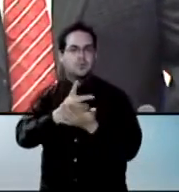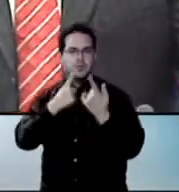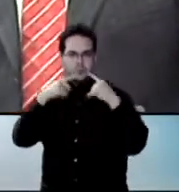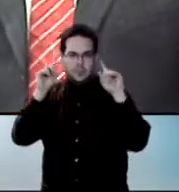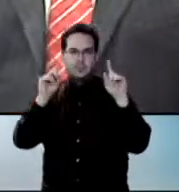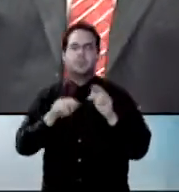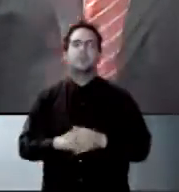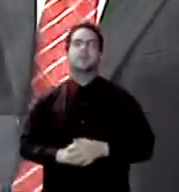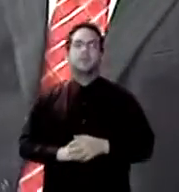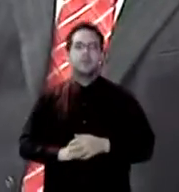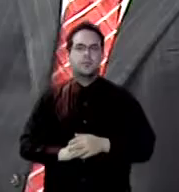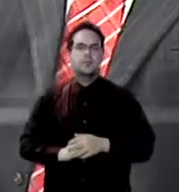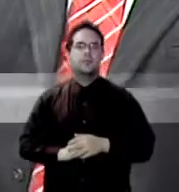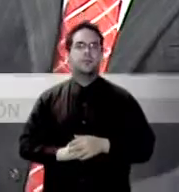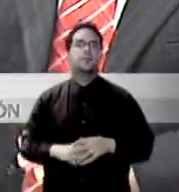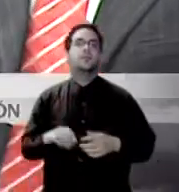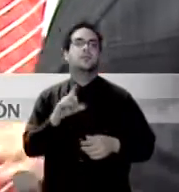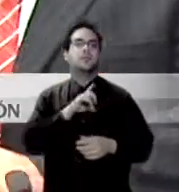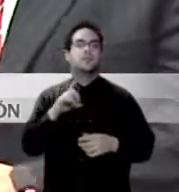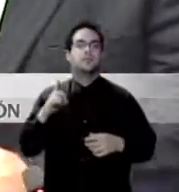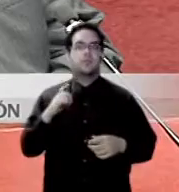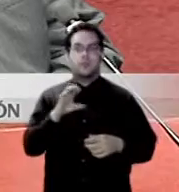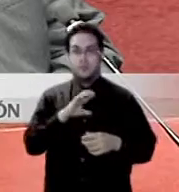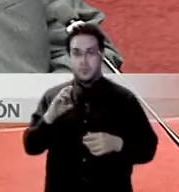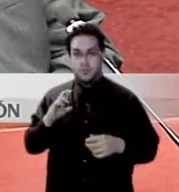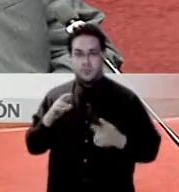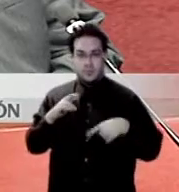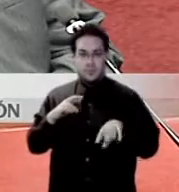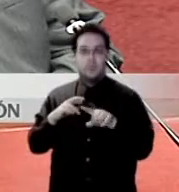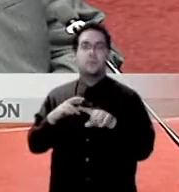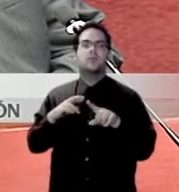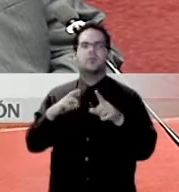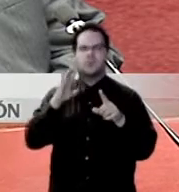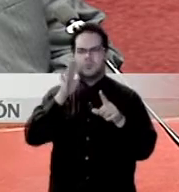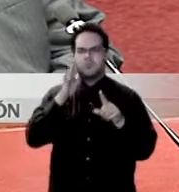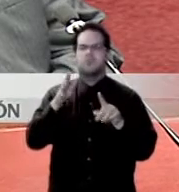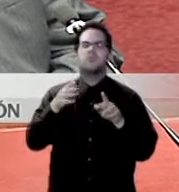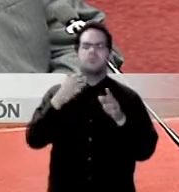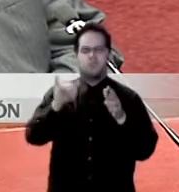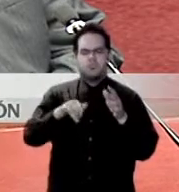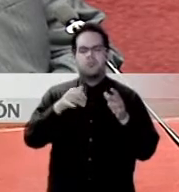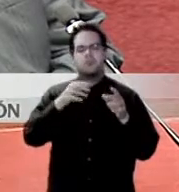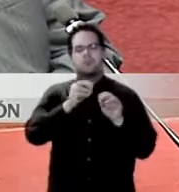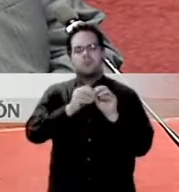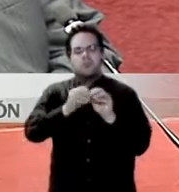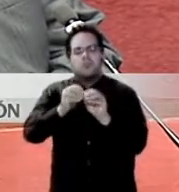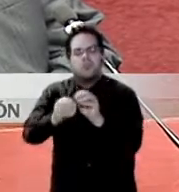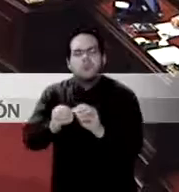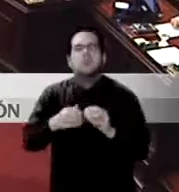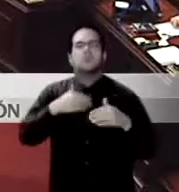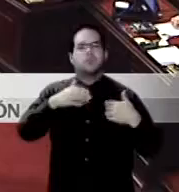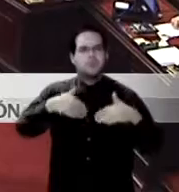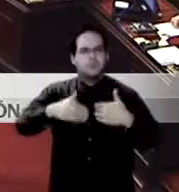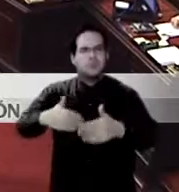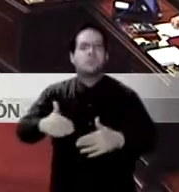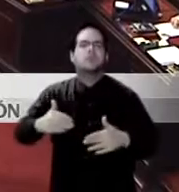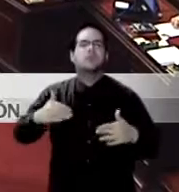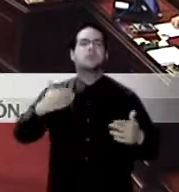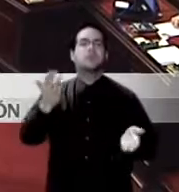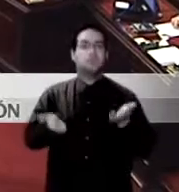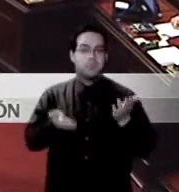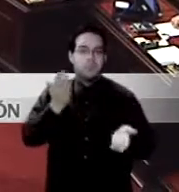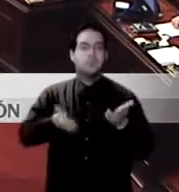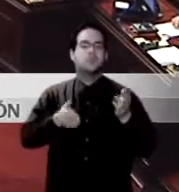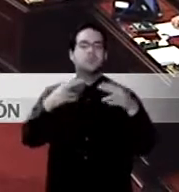espera que los legisladores de la Cámara Alta presenten hoy enmiendas a la medida, entre las que se destaca una posible sindicatura a la Autoridad